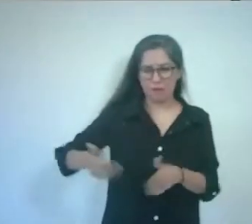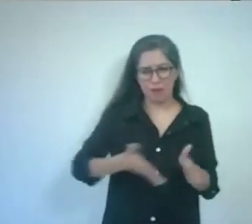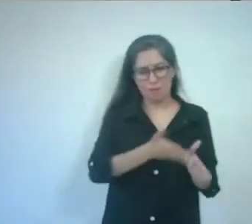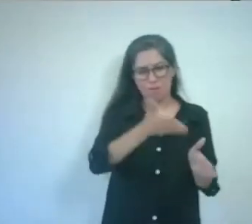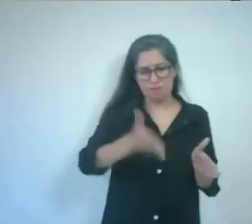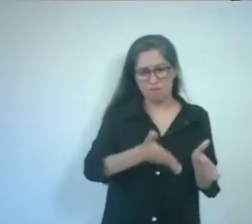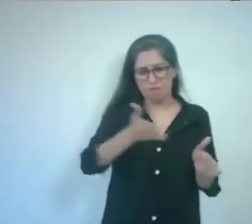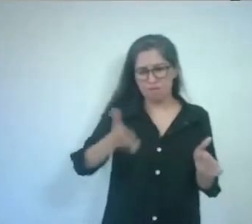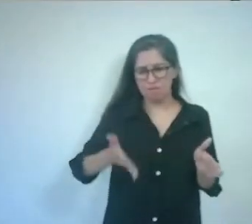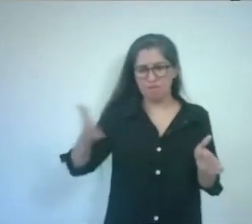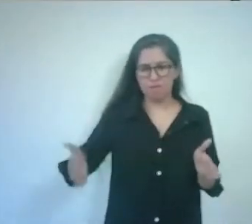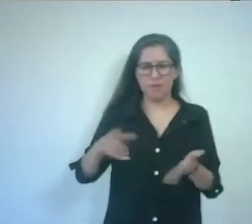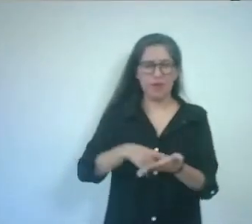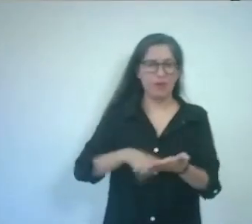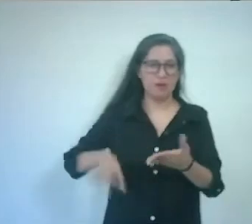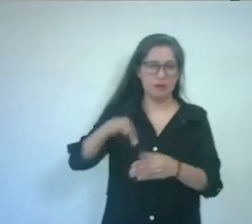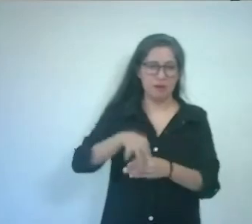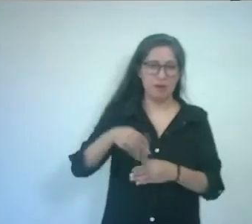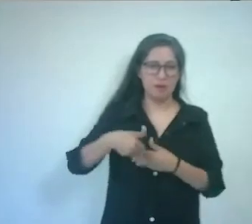proceso electoral.